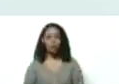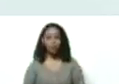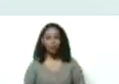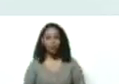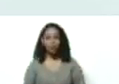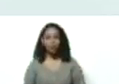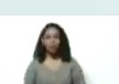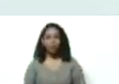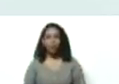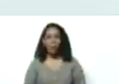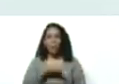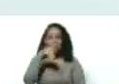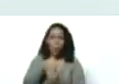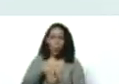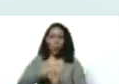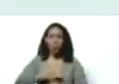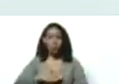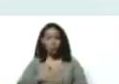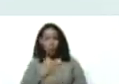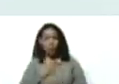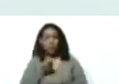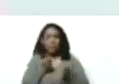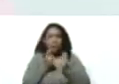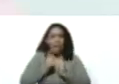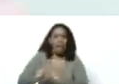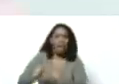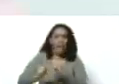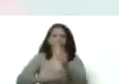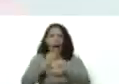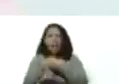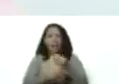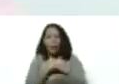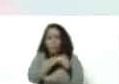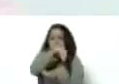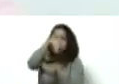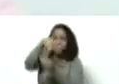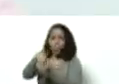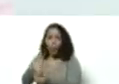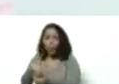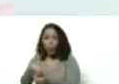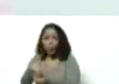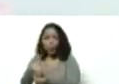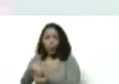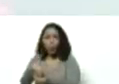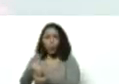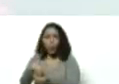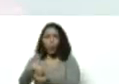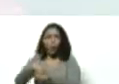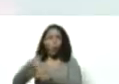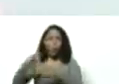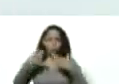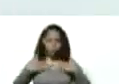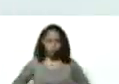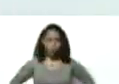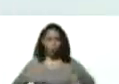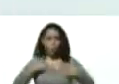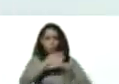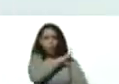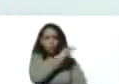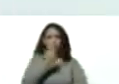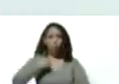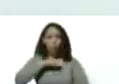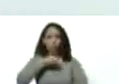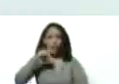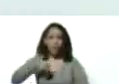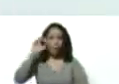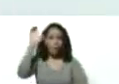nepóticas, que pudieran intentar infiltrarse en el cuerpo de dirección de nuestra patria